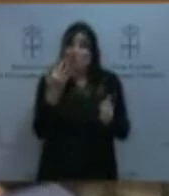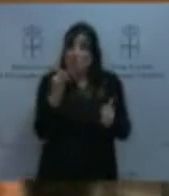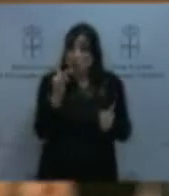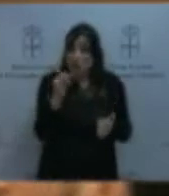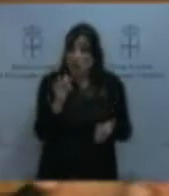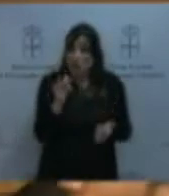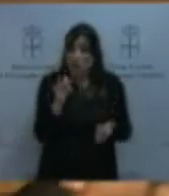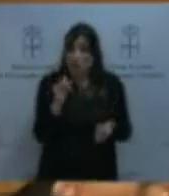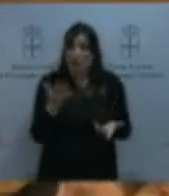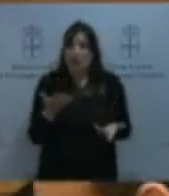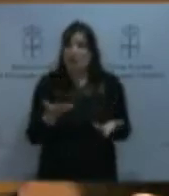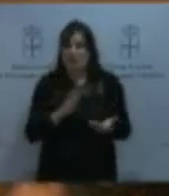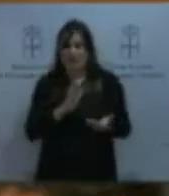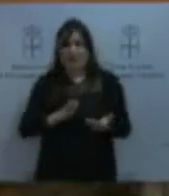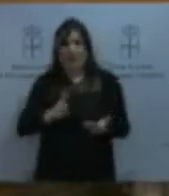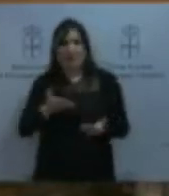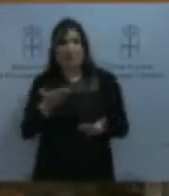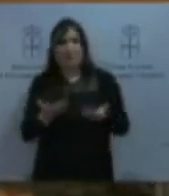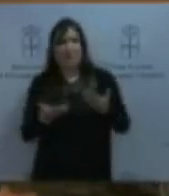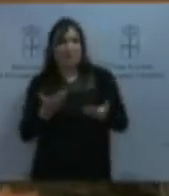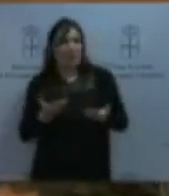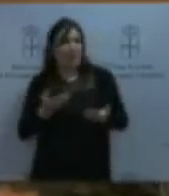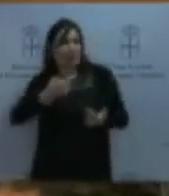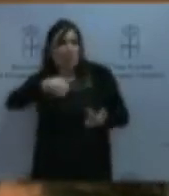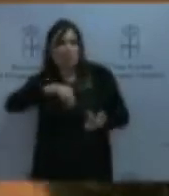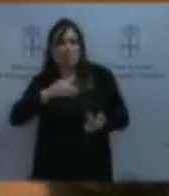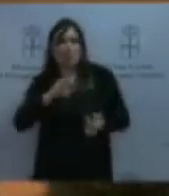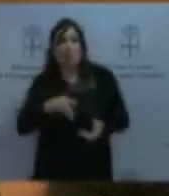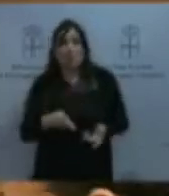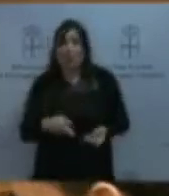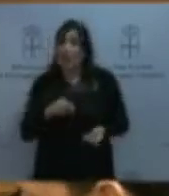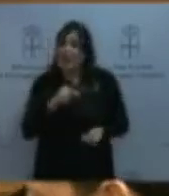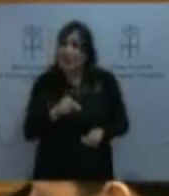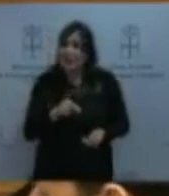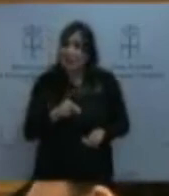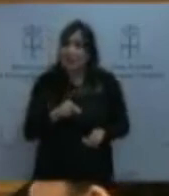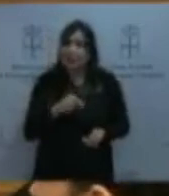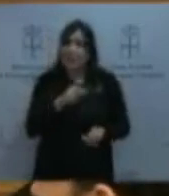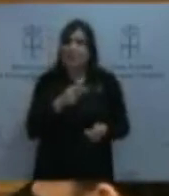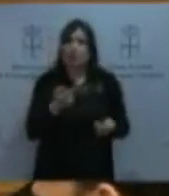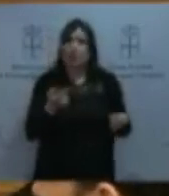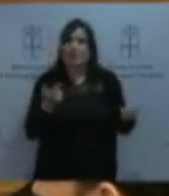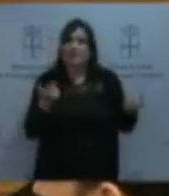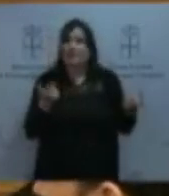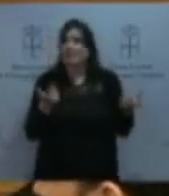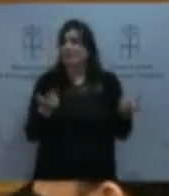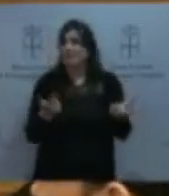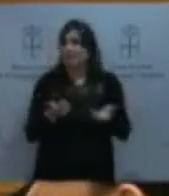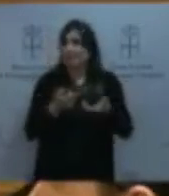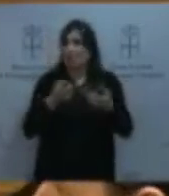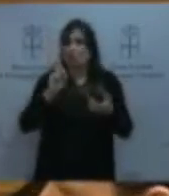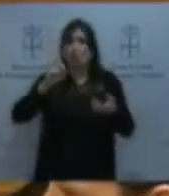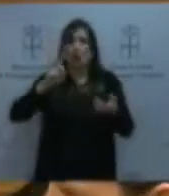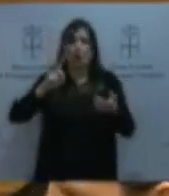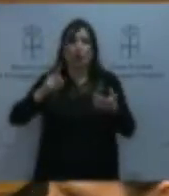es algo que tenga que ver con el Gobierno de manera, en fin, absoluta y decisiva. Algo habremos participado, y